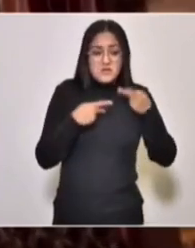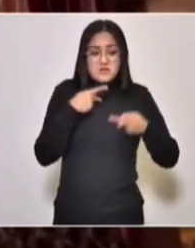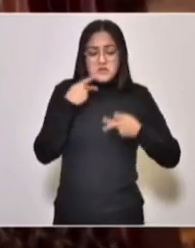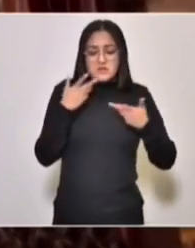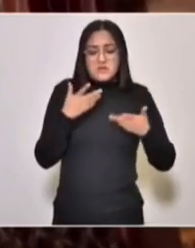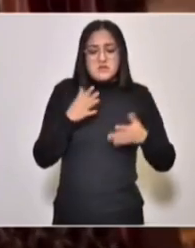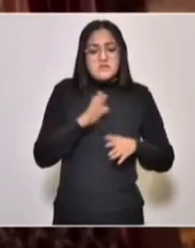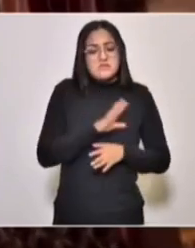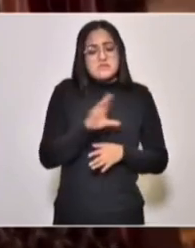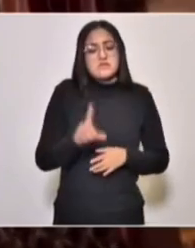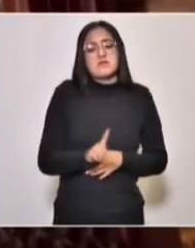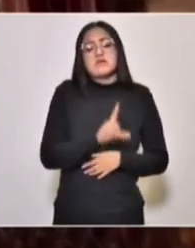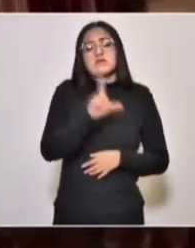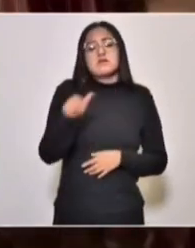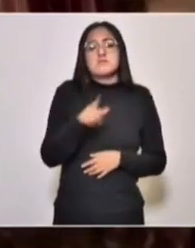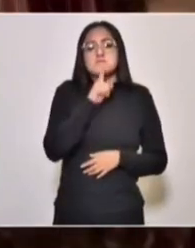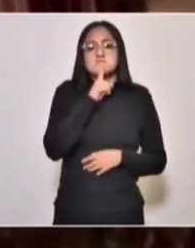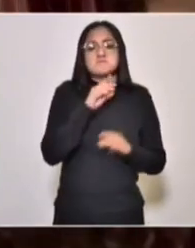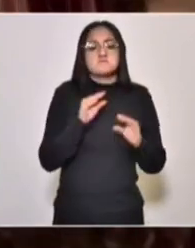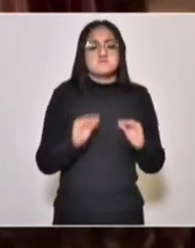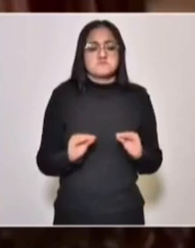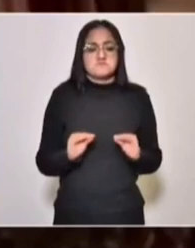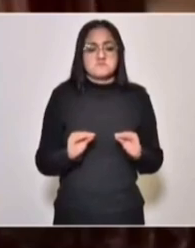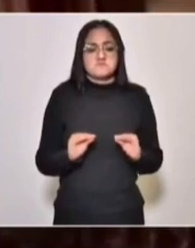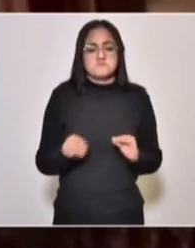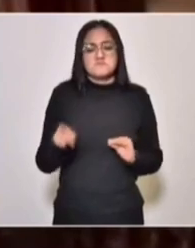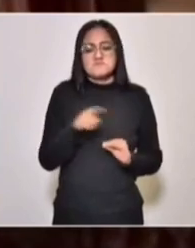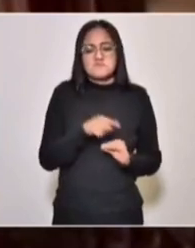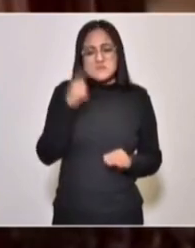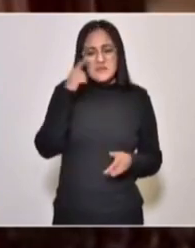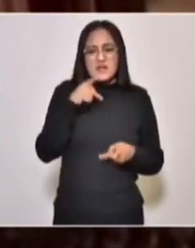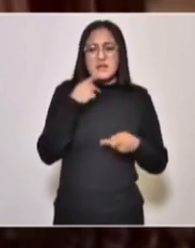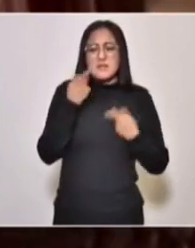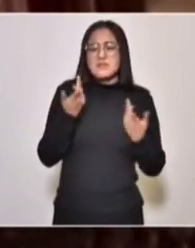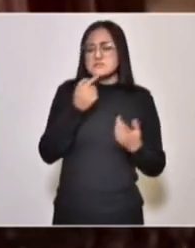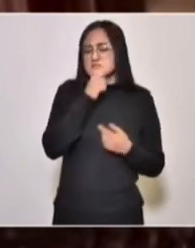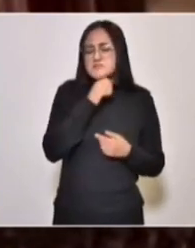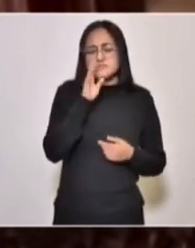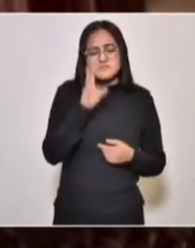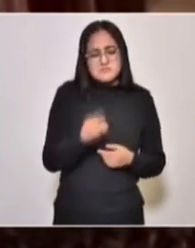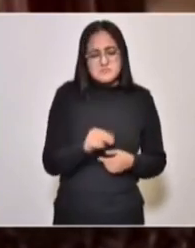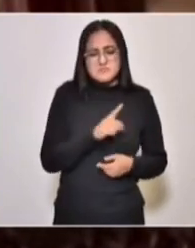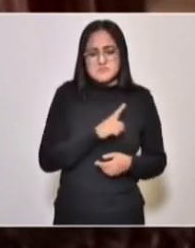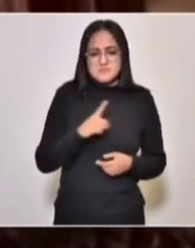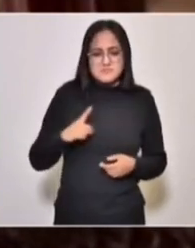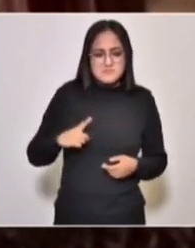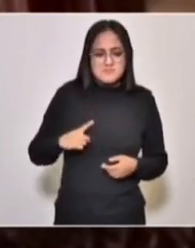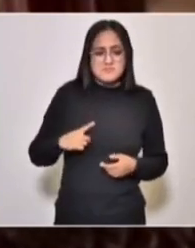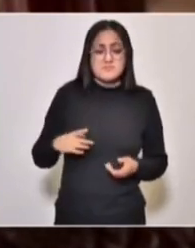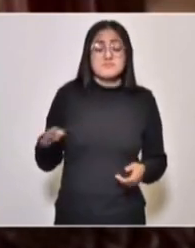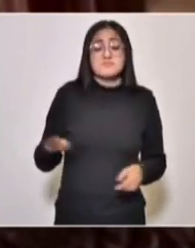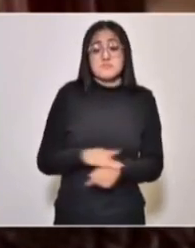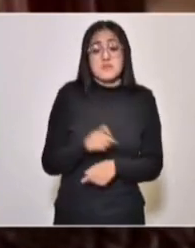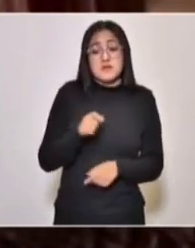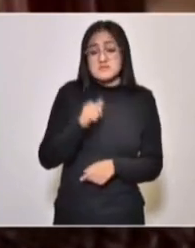nomás van a silenciarse, van a silenciarse, porque así han actuado